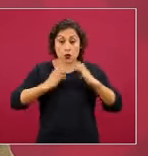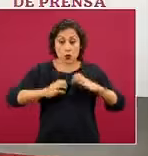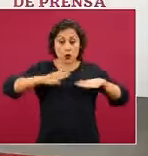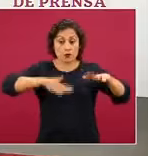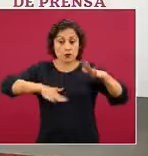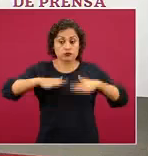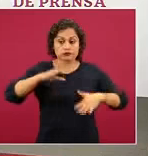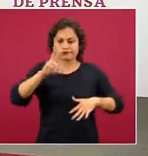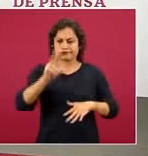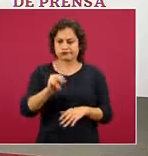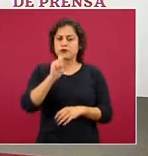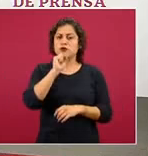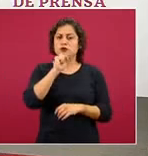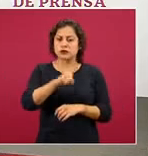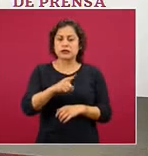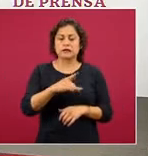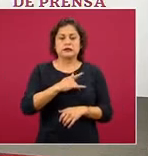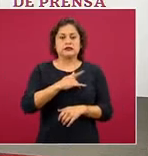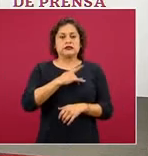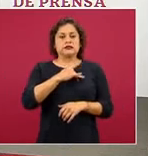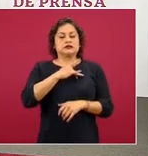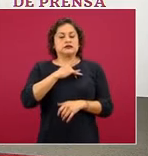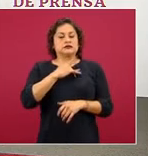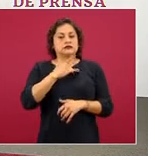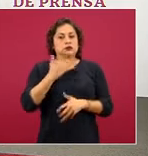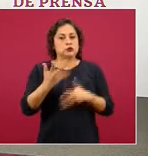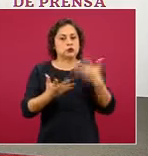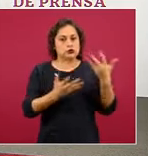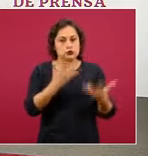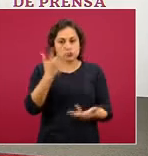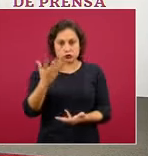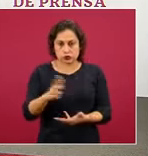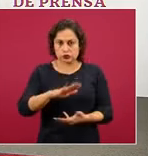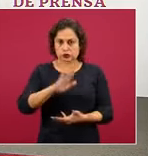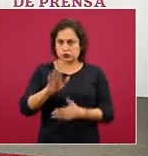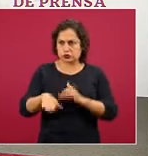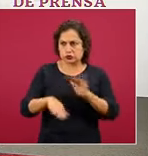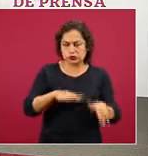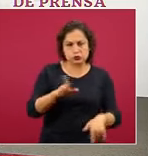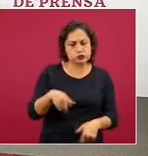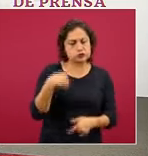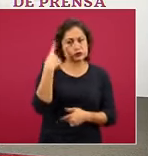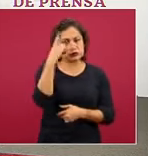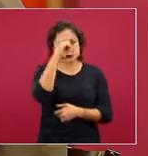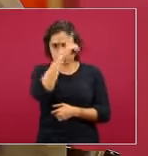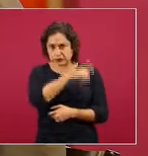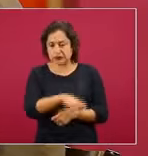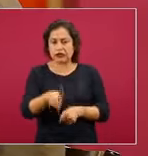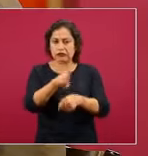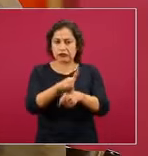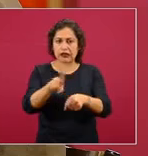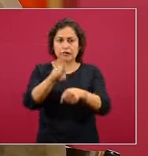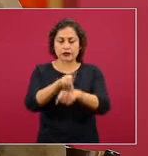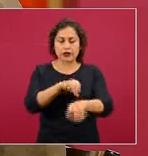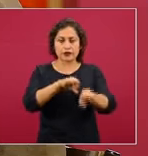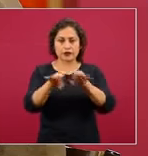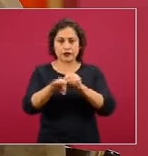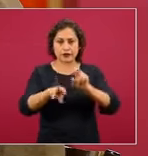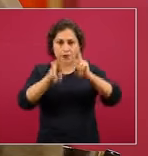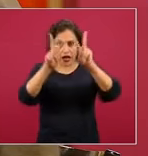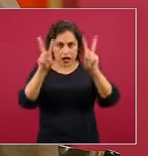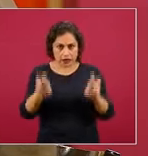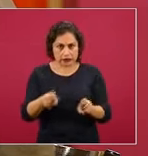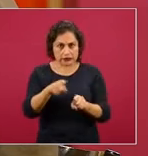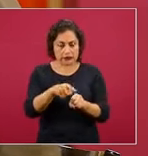con una gran carga emotiva compleja, ¿no? De estar todos los días en esta línea de